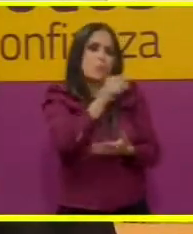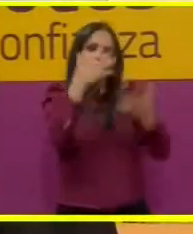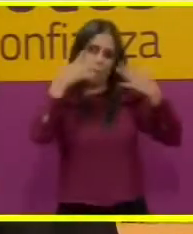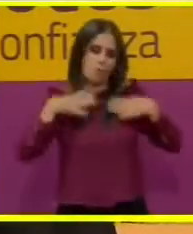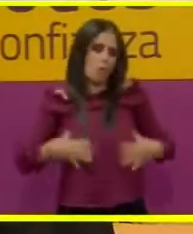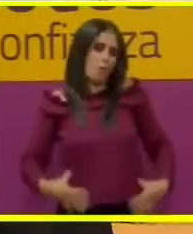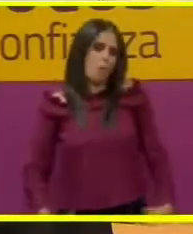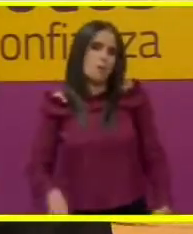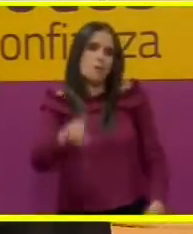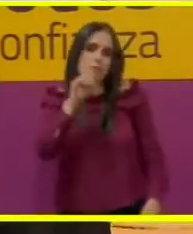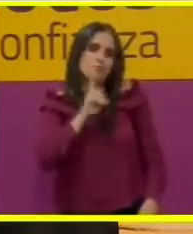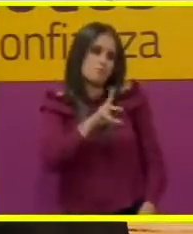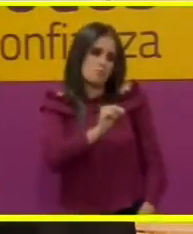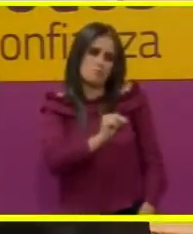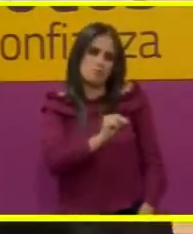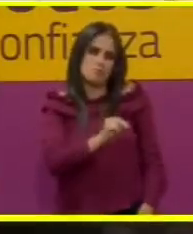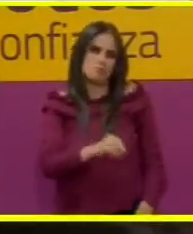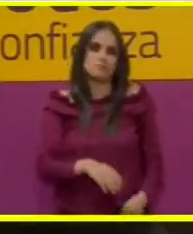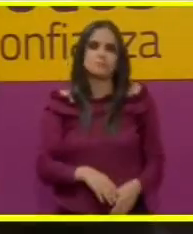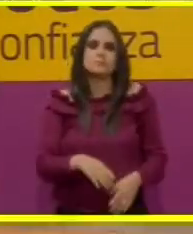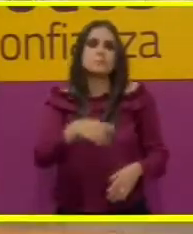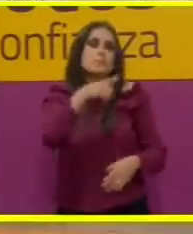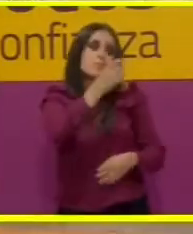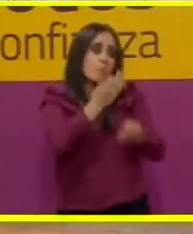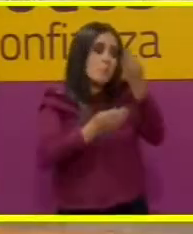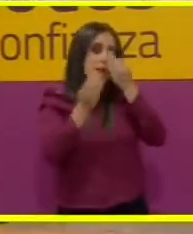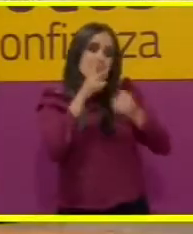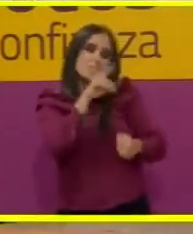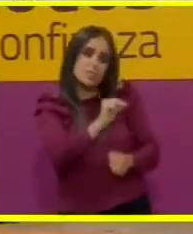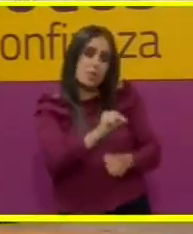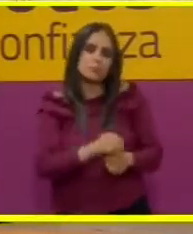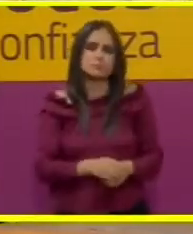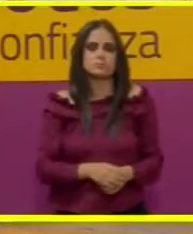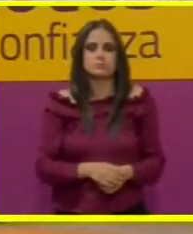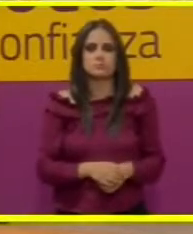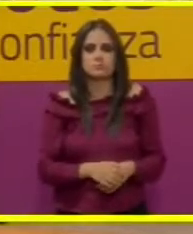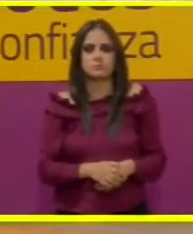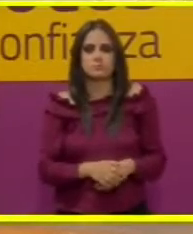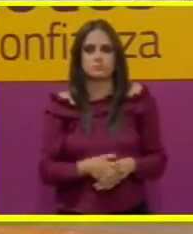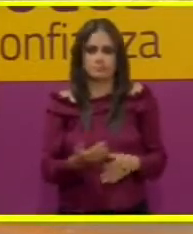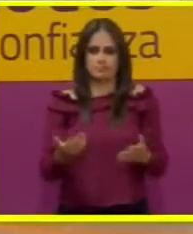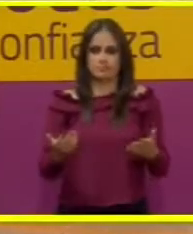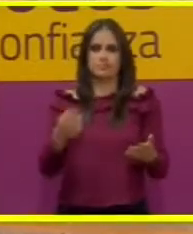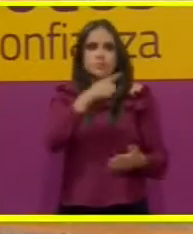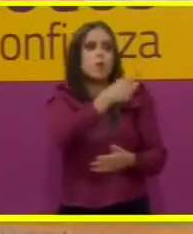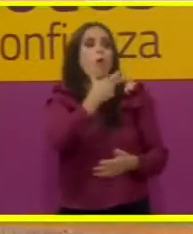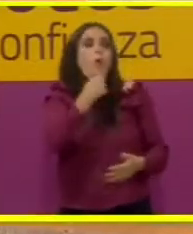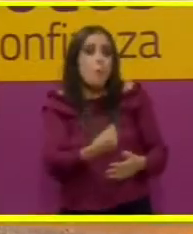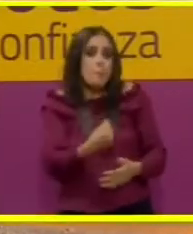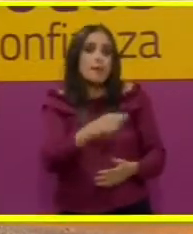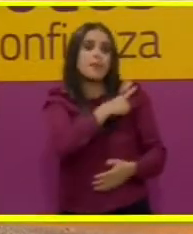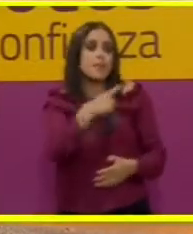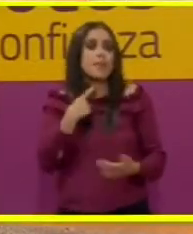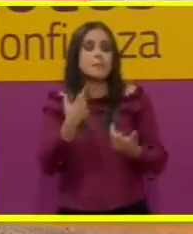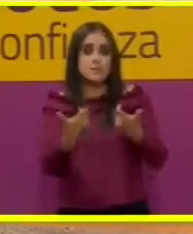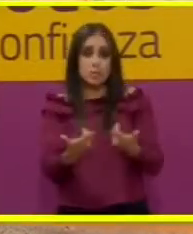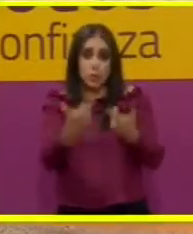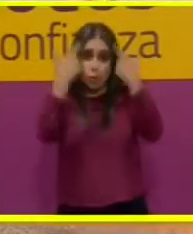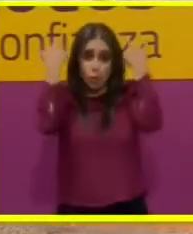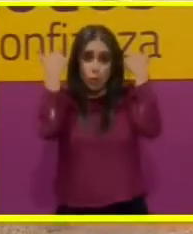vestido así. Sí, pero no te maquilles. No, pero pues eres hombre, te vas a tener que cortar el